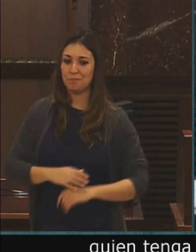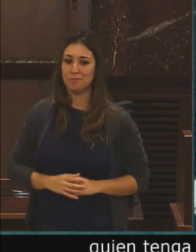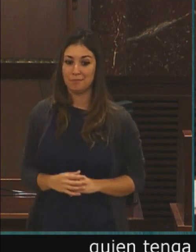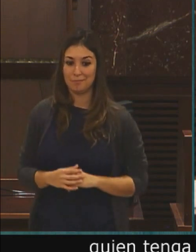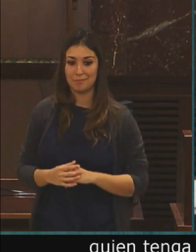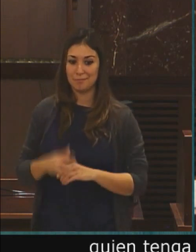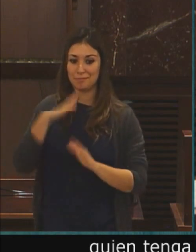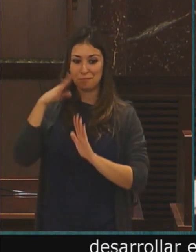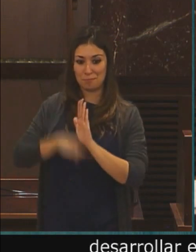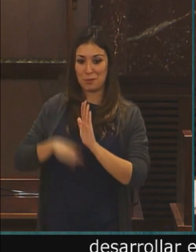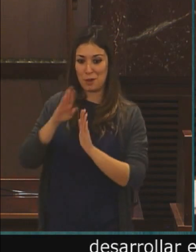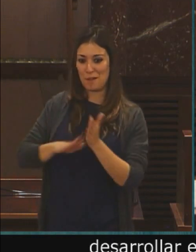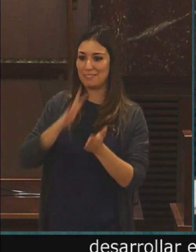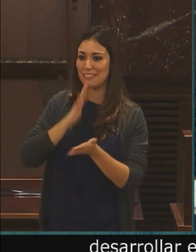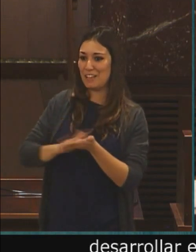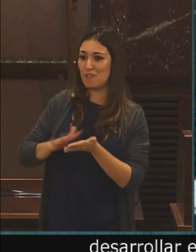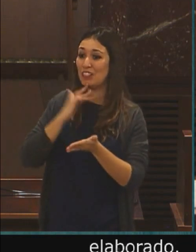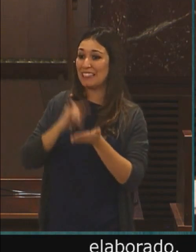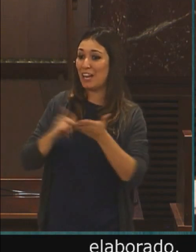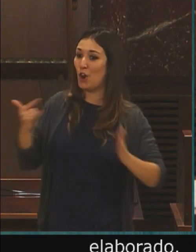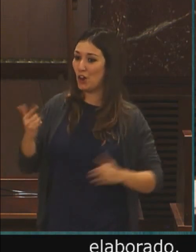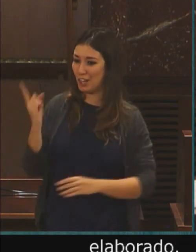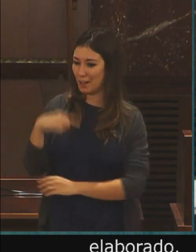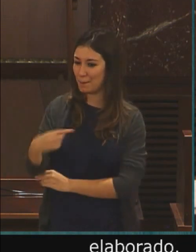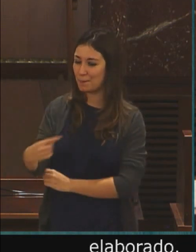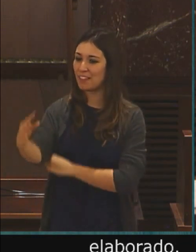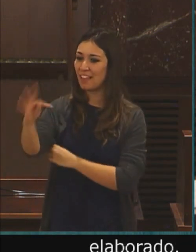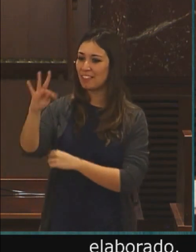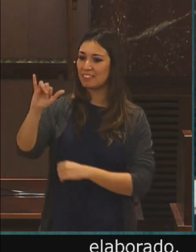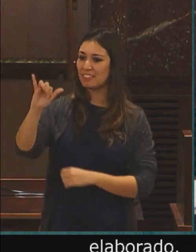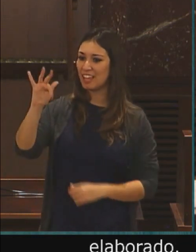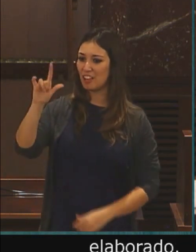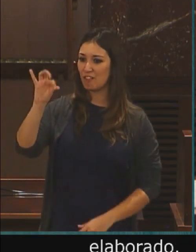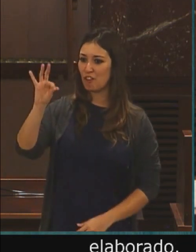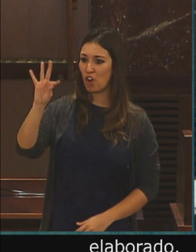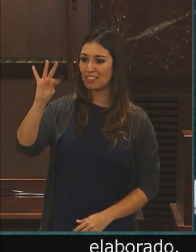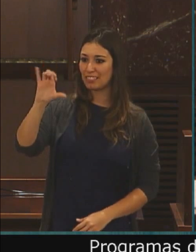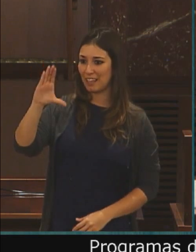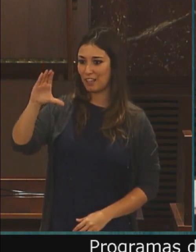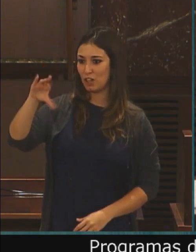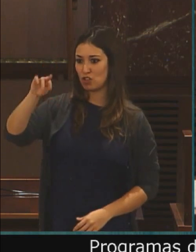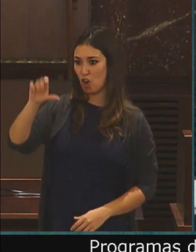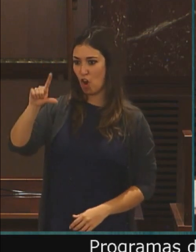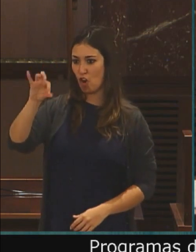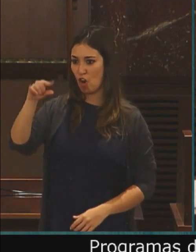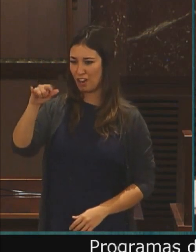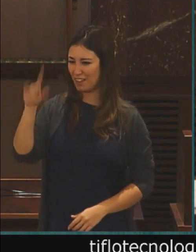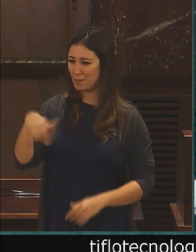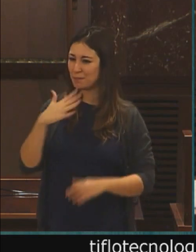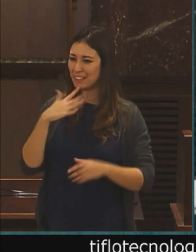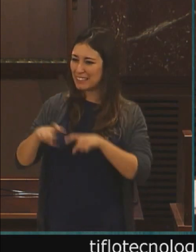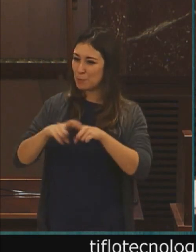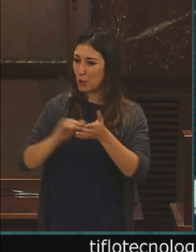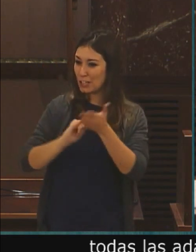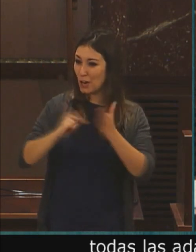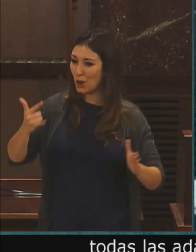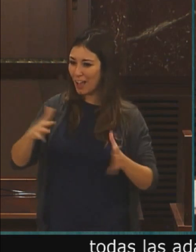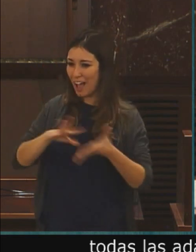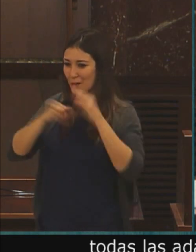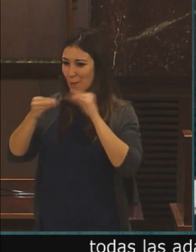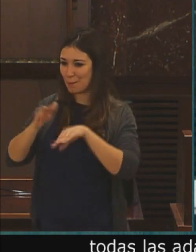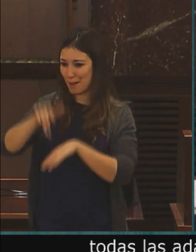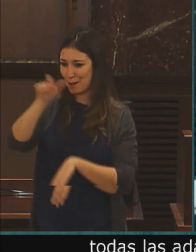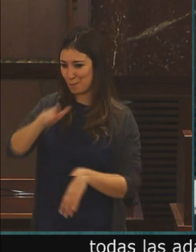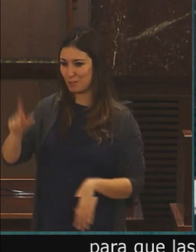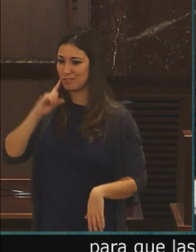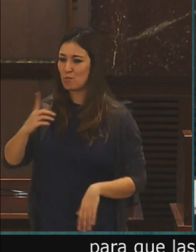Programas de tiflotecnología. La tiflotecnología es la rama que estudia todas las adaptaciones necesarias para que las personas ciegas y sordociegas puedan acceder a las nuevas